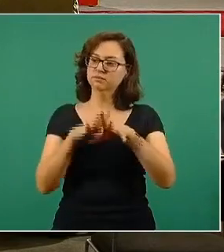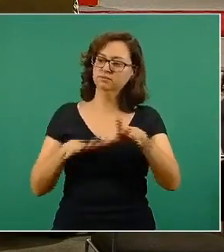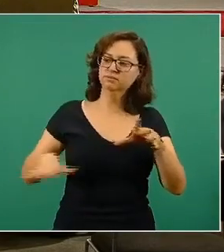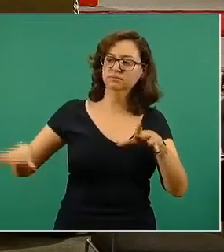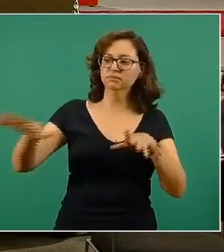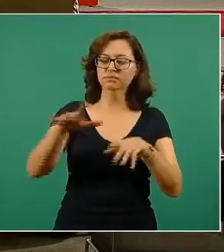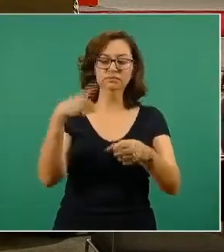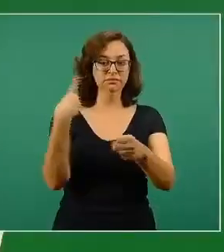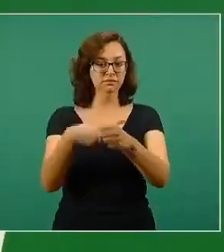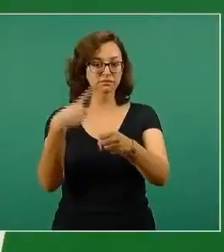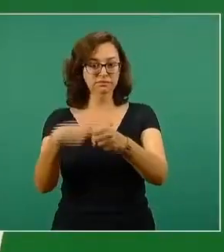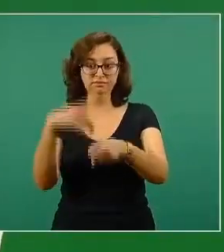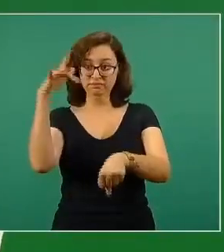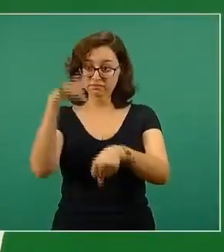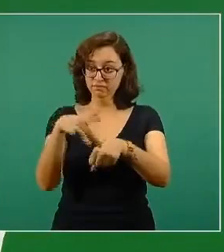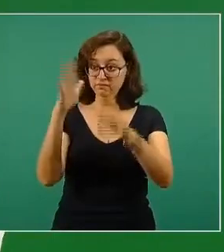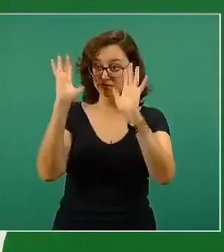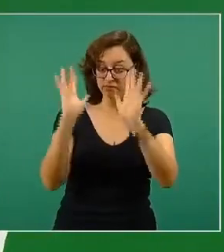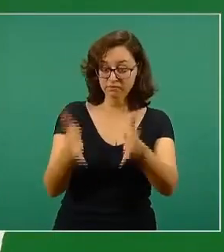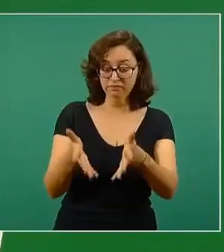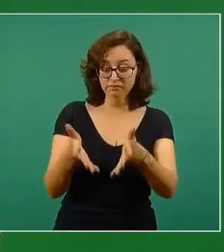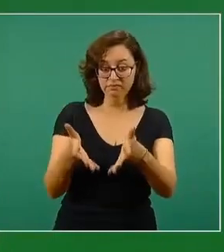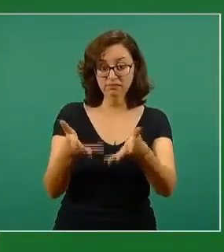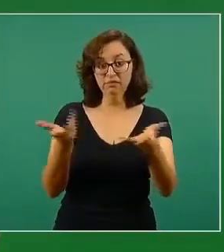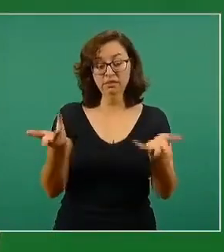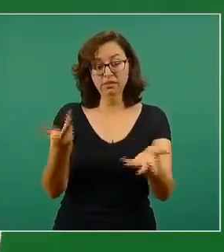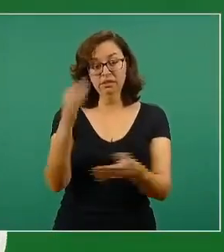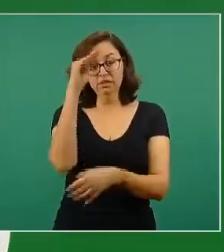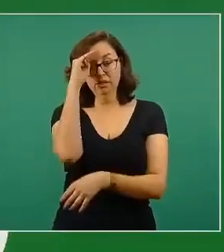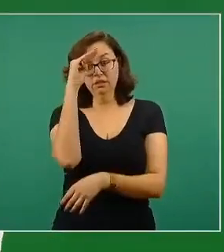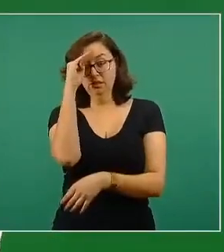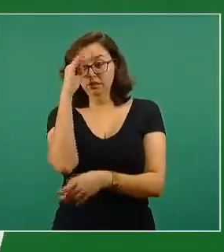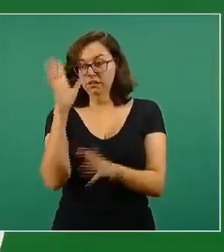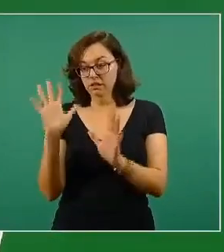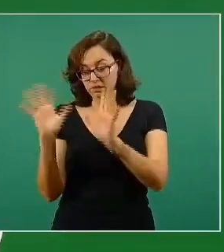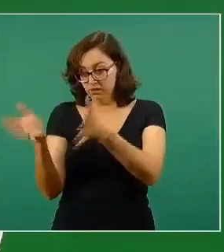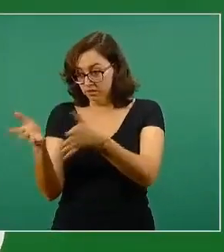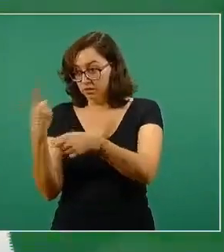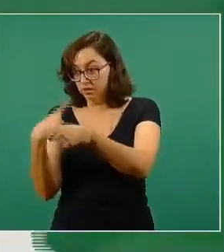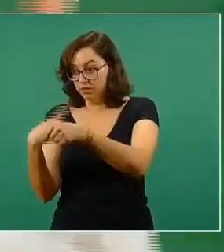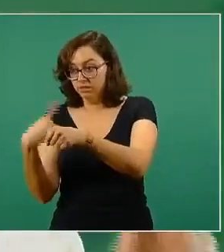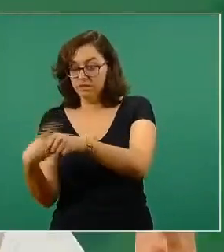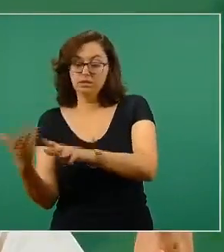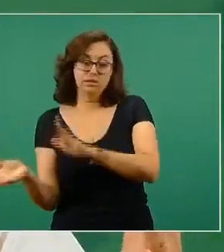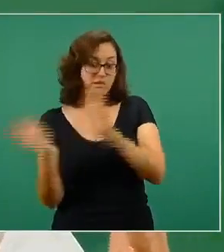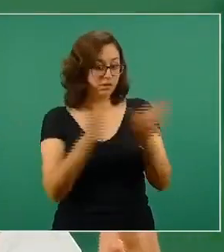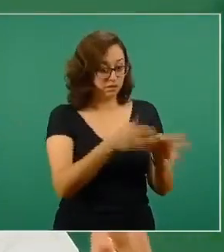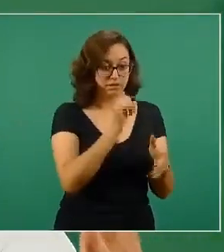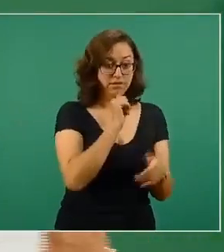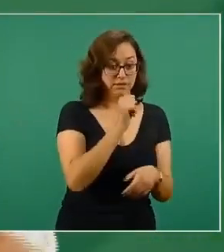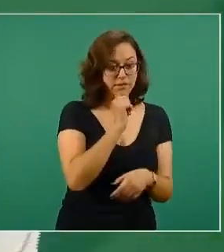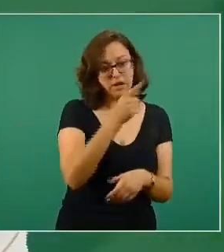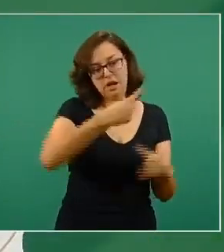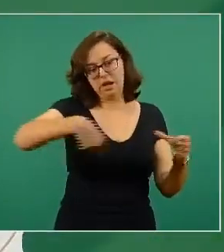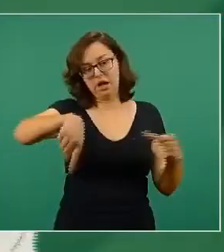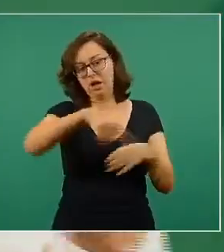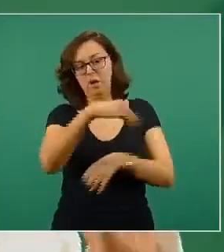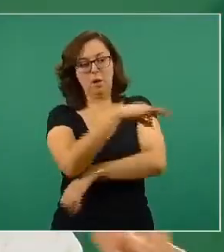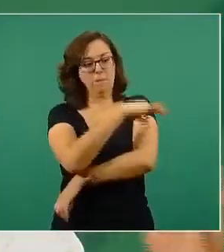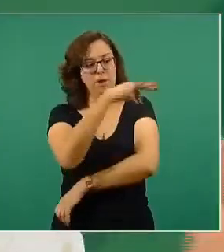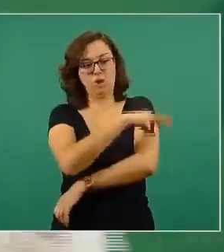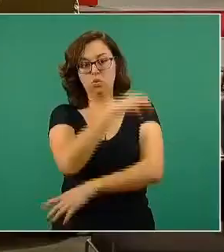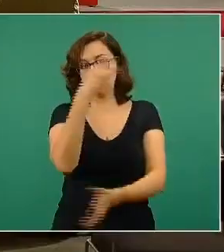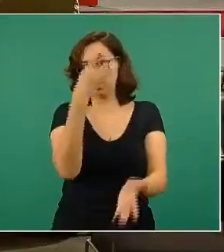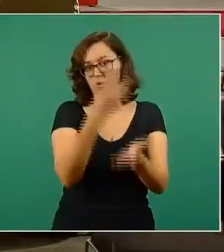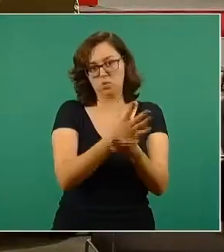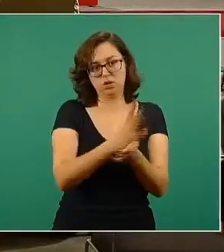por infección, se antojaría que ya solo hay que vacunar a quien no tuvo infección para